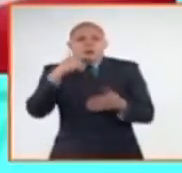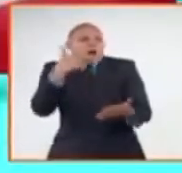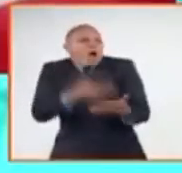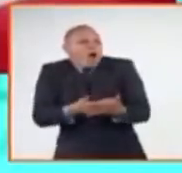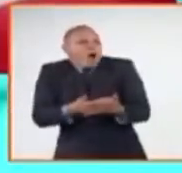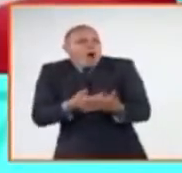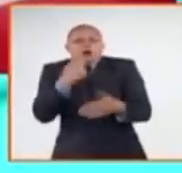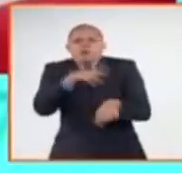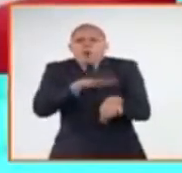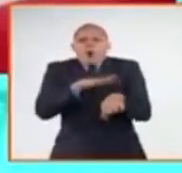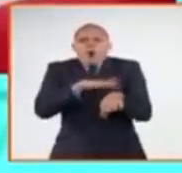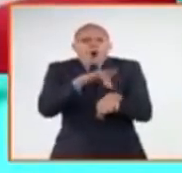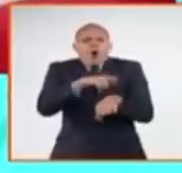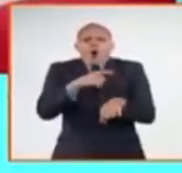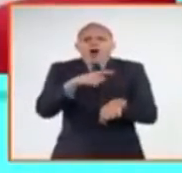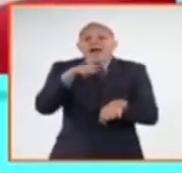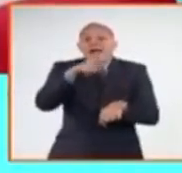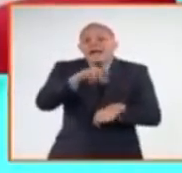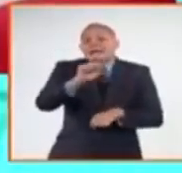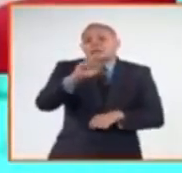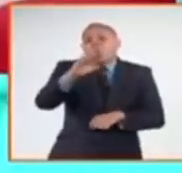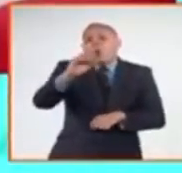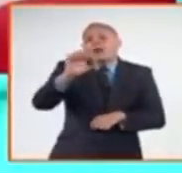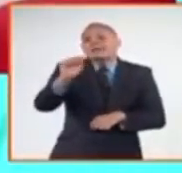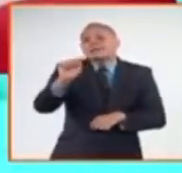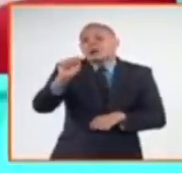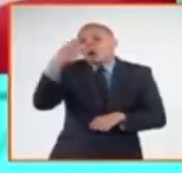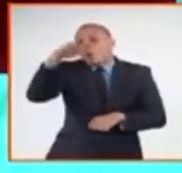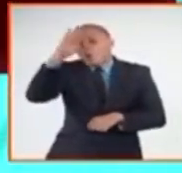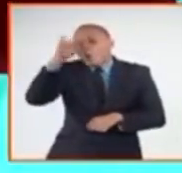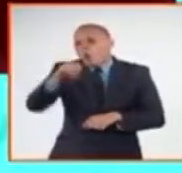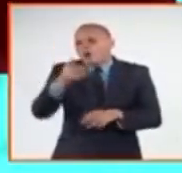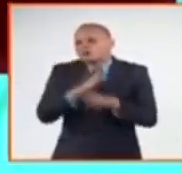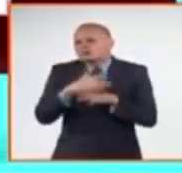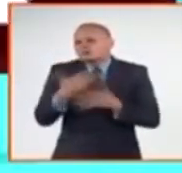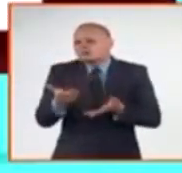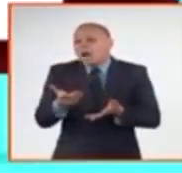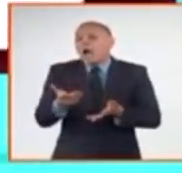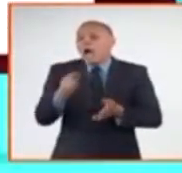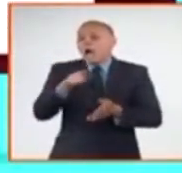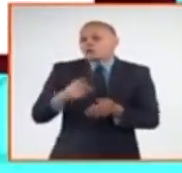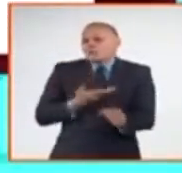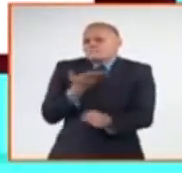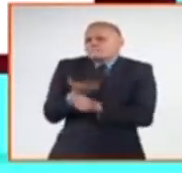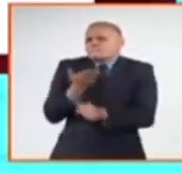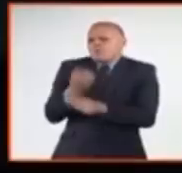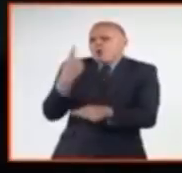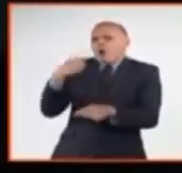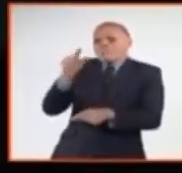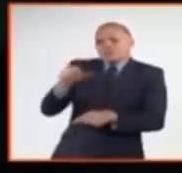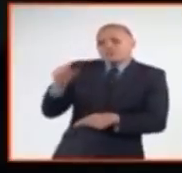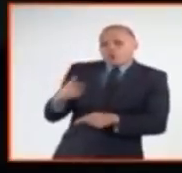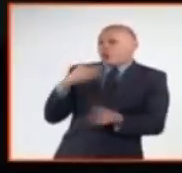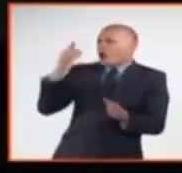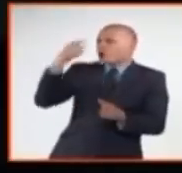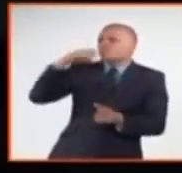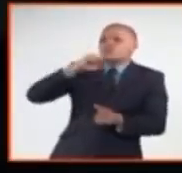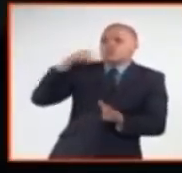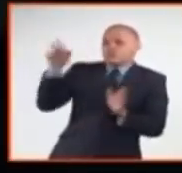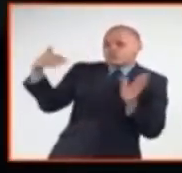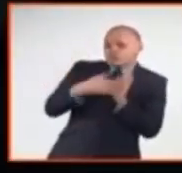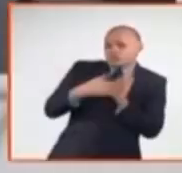del ss cuba pasó a la petición de una intervención militar de eeuu sobre las